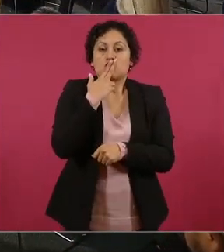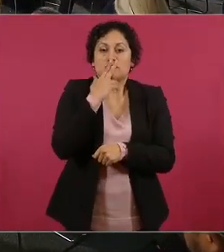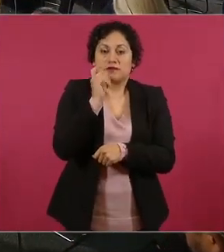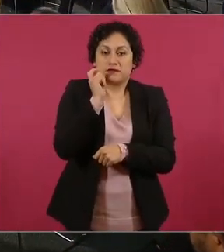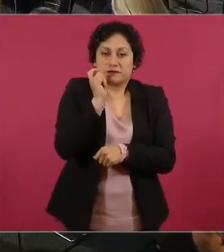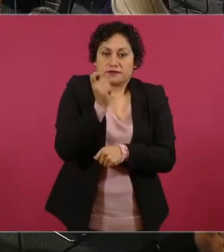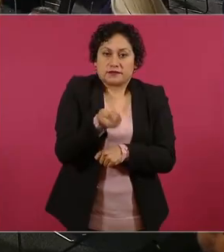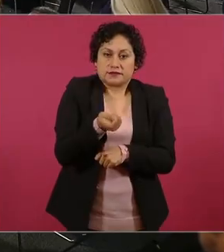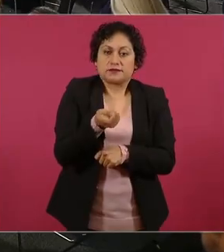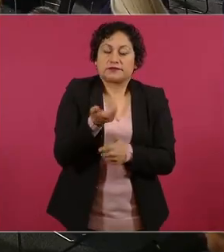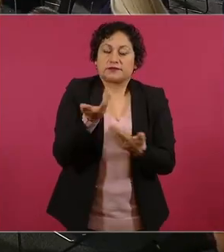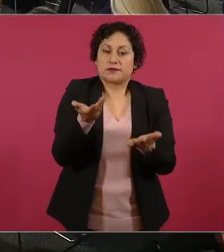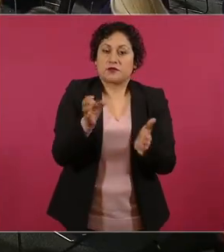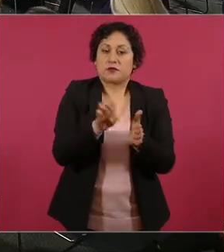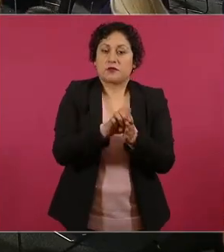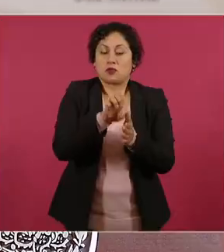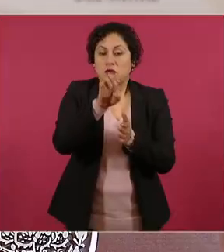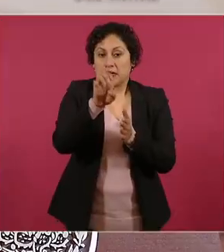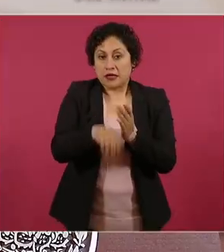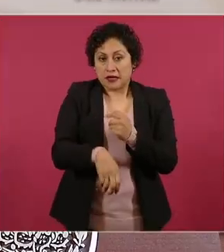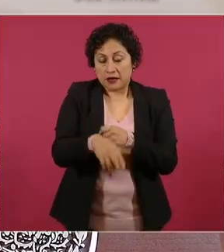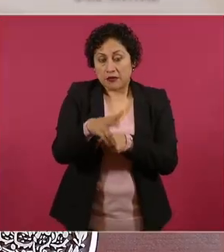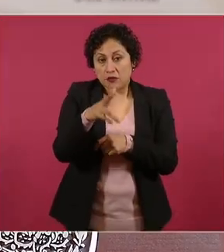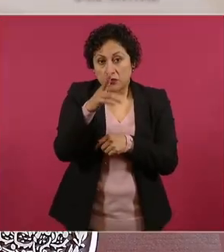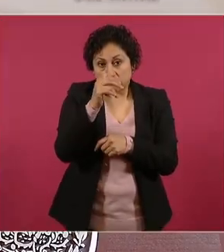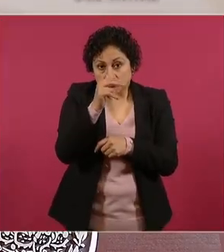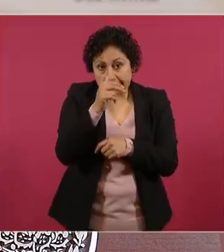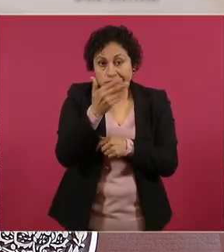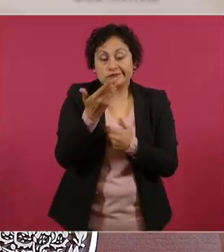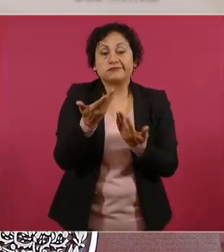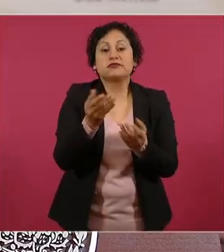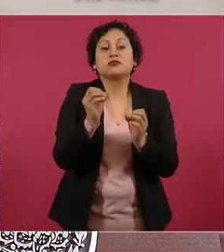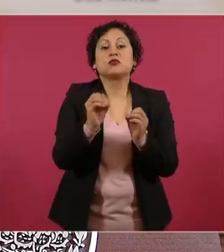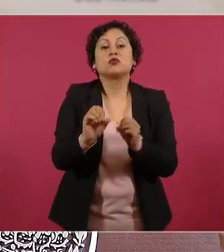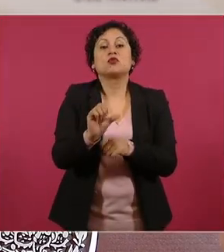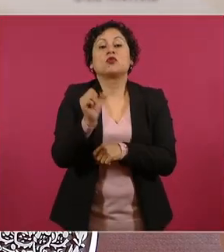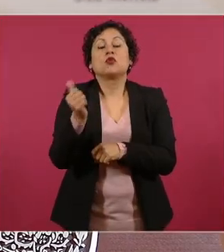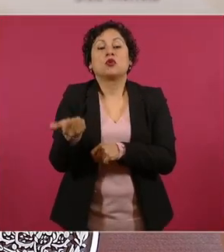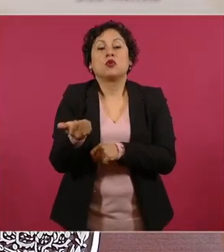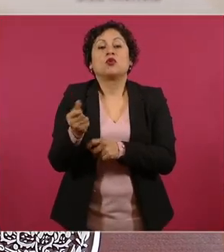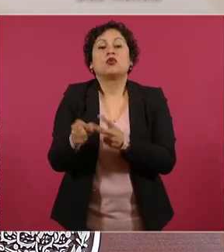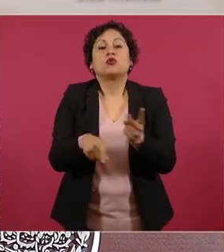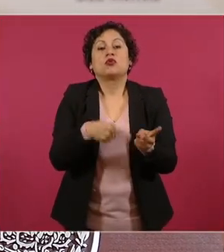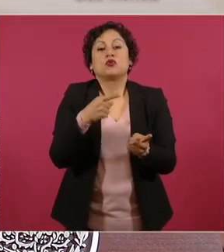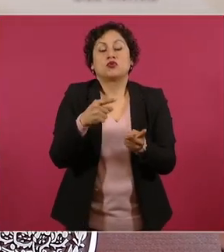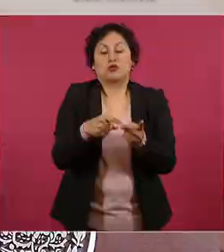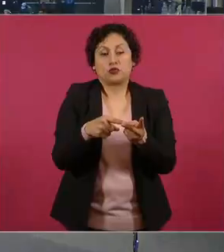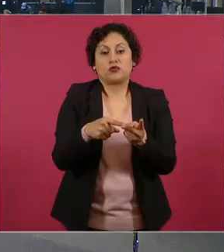más que Hermosillo, por ejemplo, Obregón,